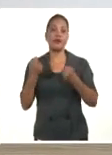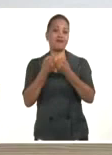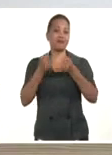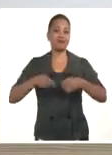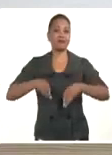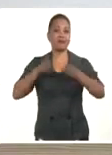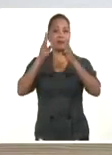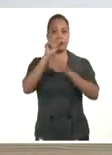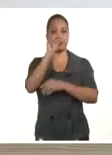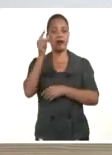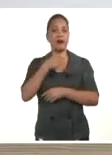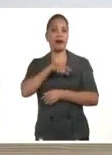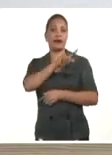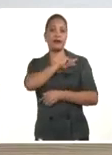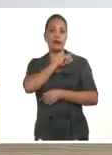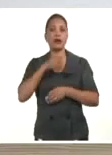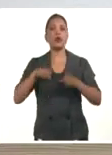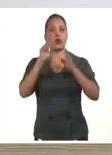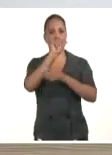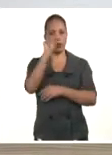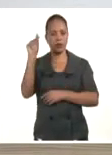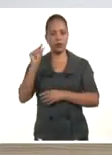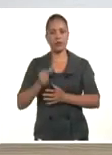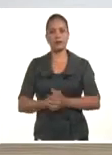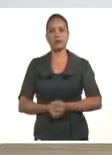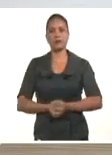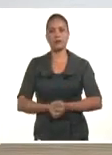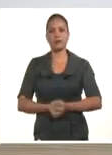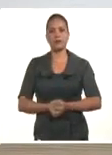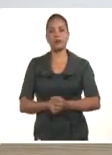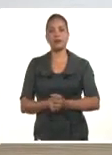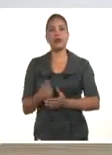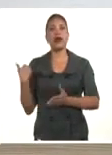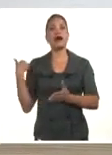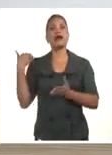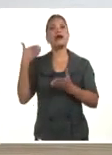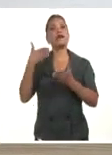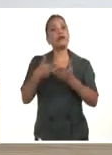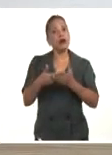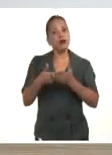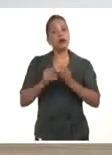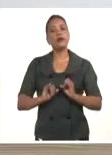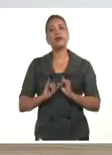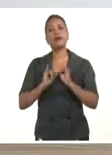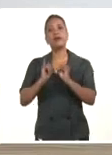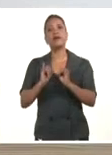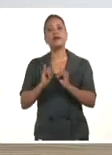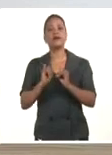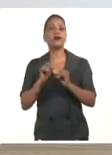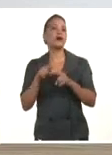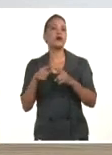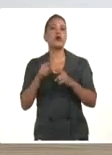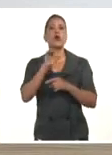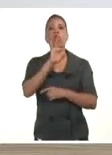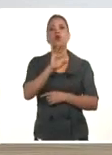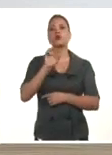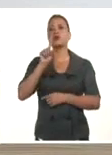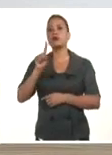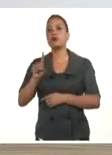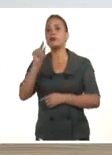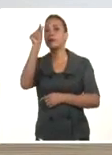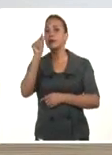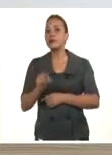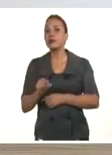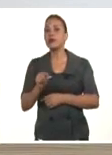ocurrido en el día de ayer en el Hotel Saratoga. Hasta el momento se reportan 81